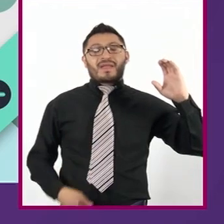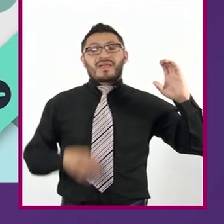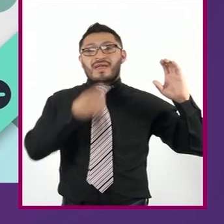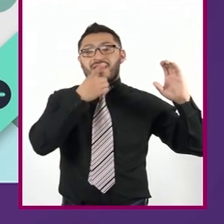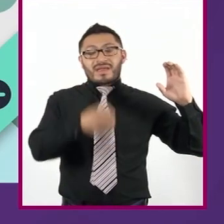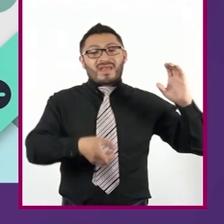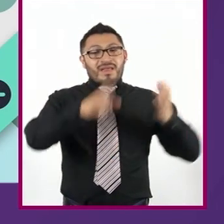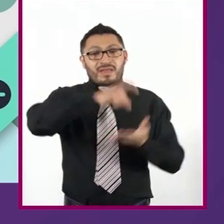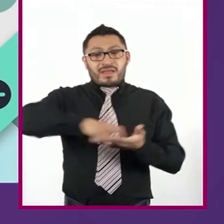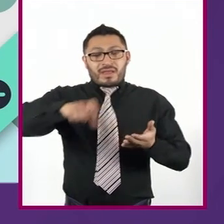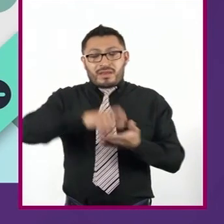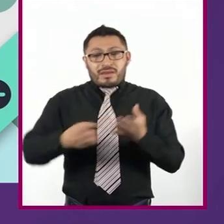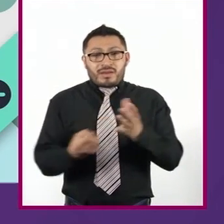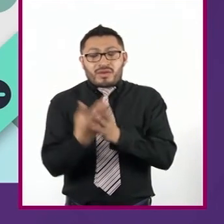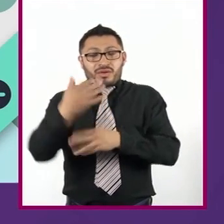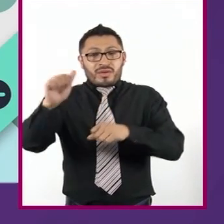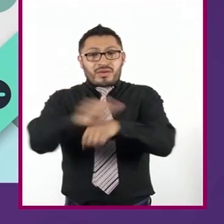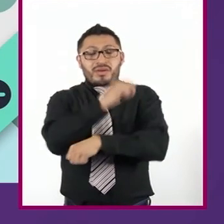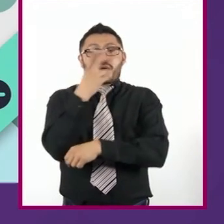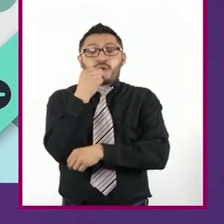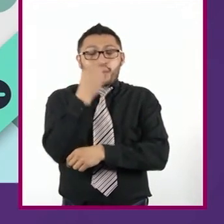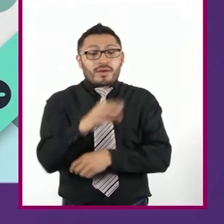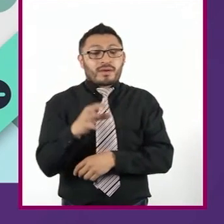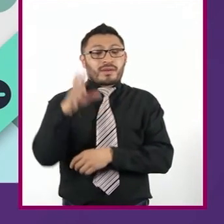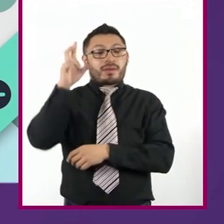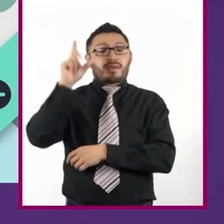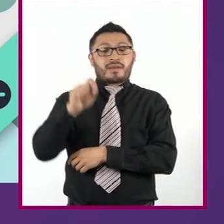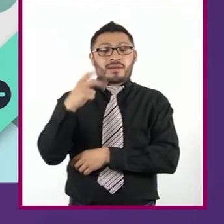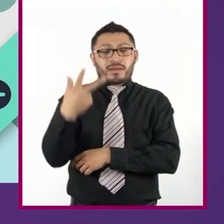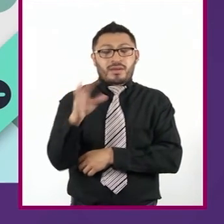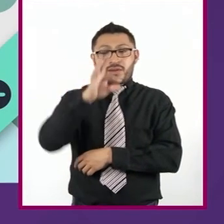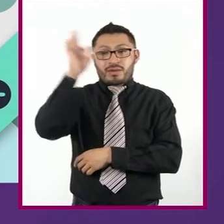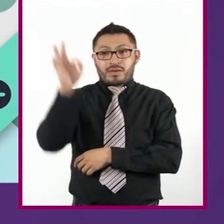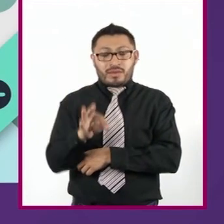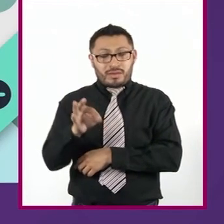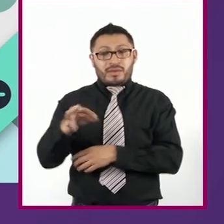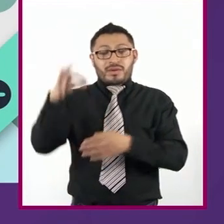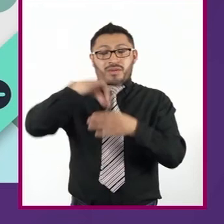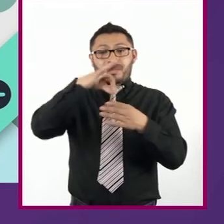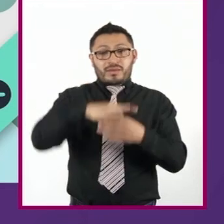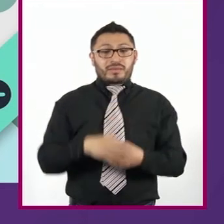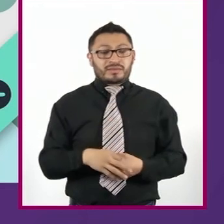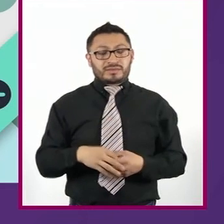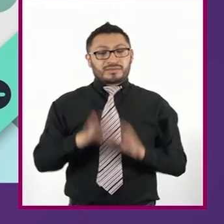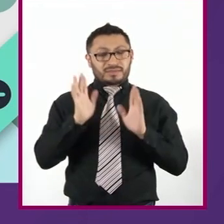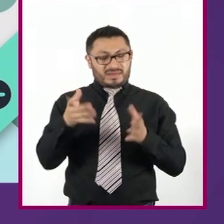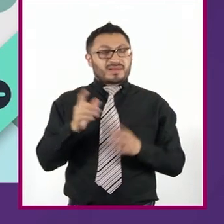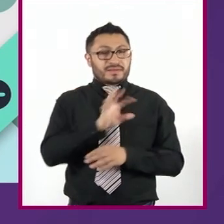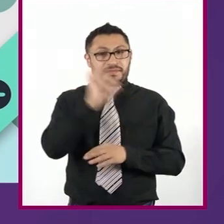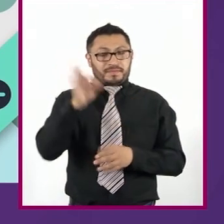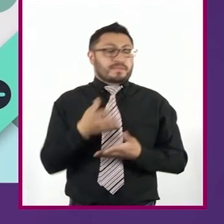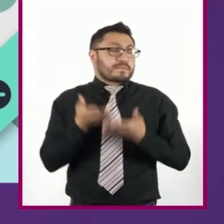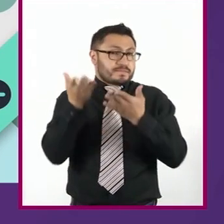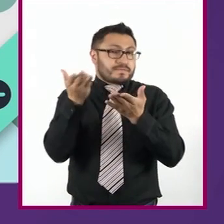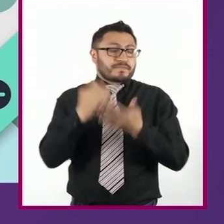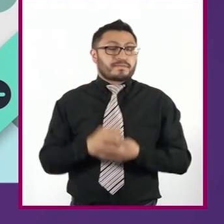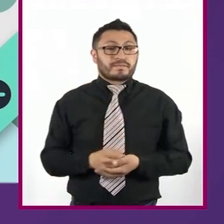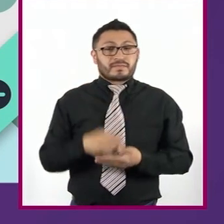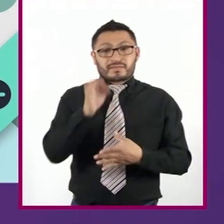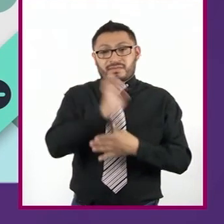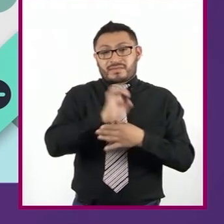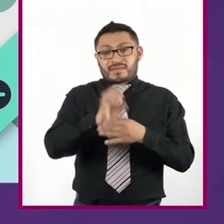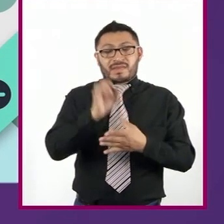autos patrullas tuvo un 28% de los votos. El dato ya se encuentra expresado en porcentaje, por lo